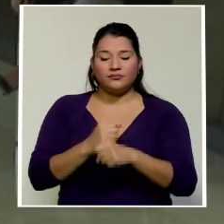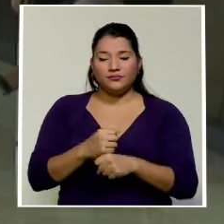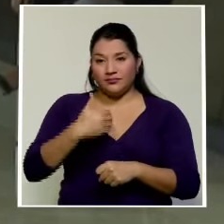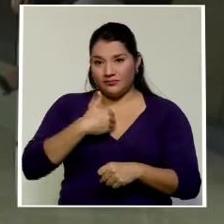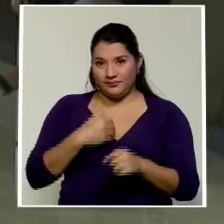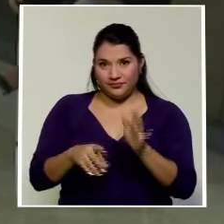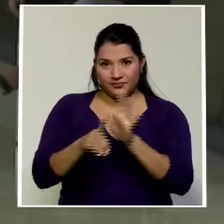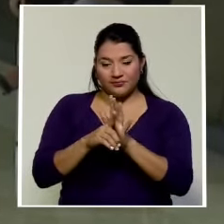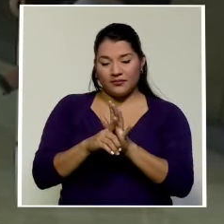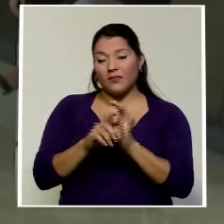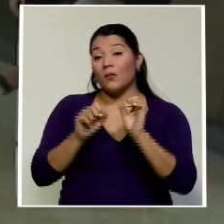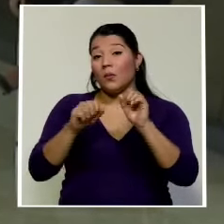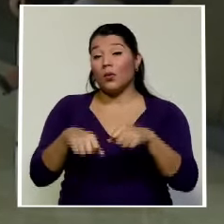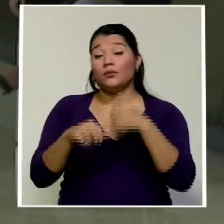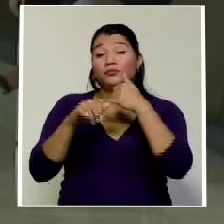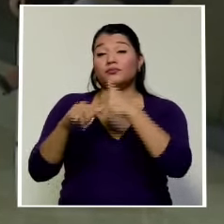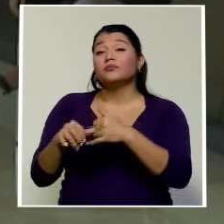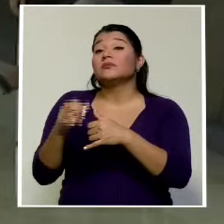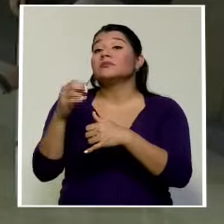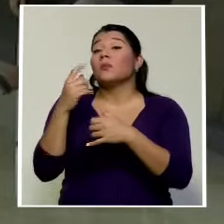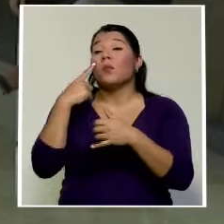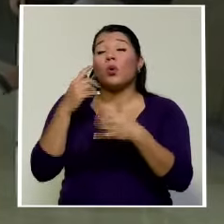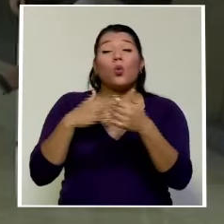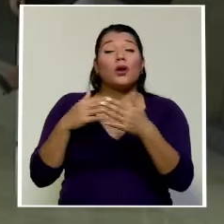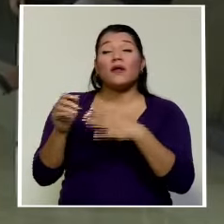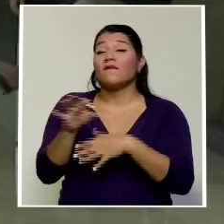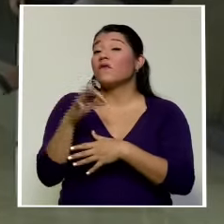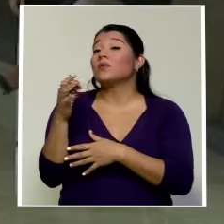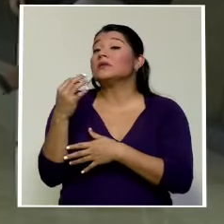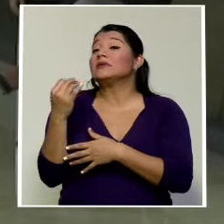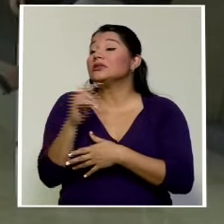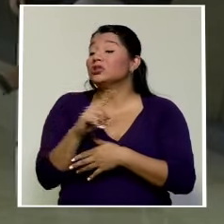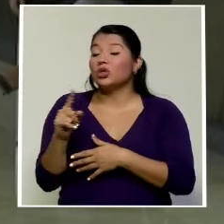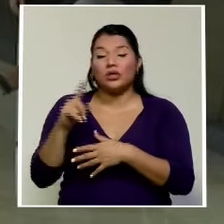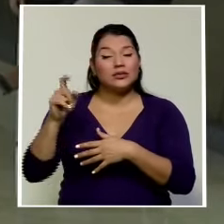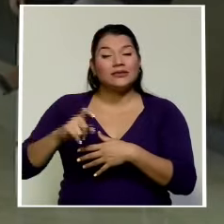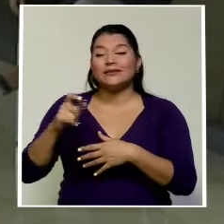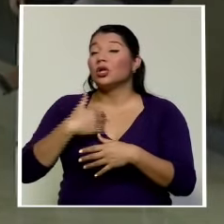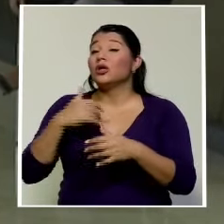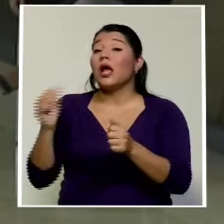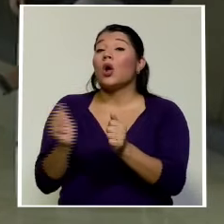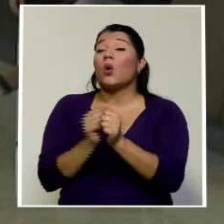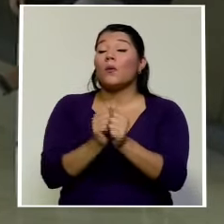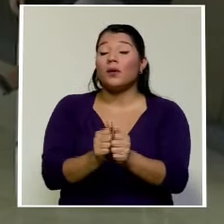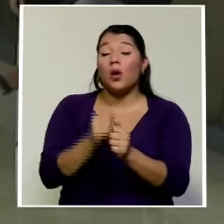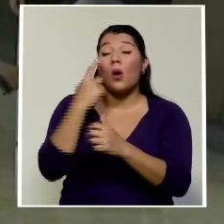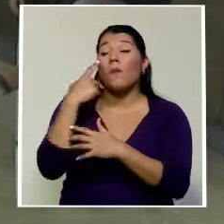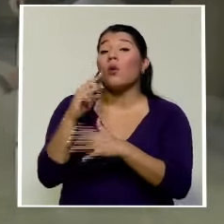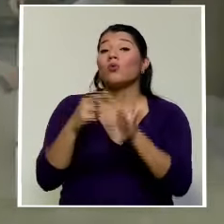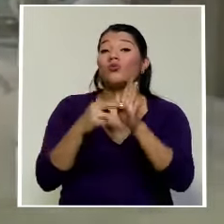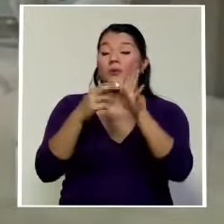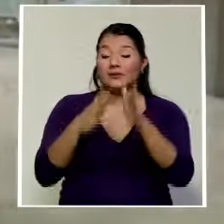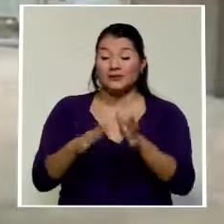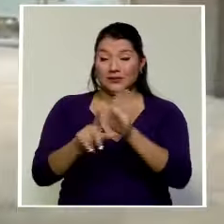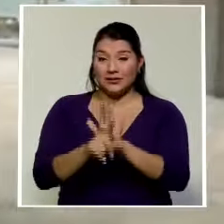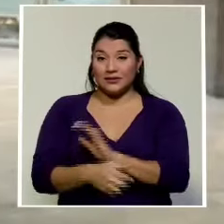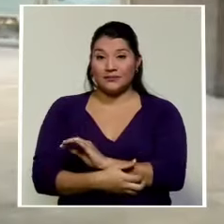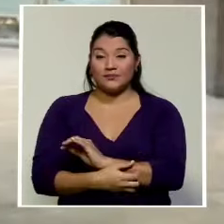derecho a interponerlas por cualquier medio, sin necesidad de hacerse acompañar por una representación